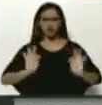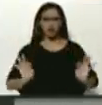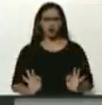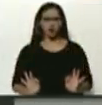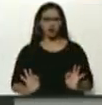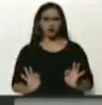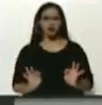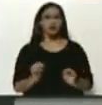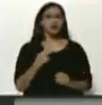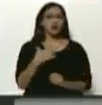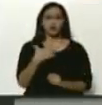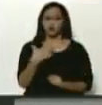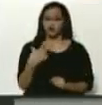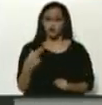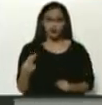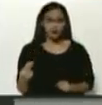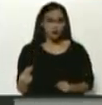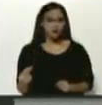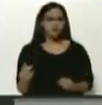no